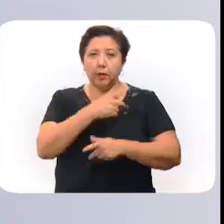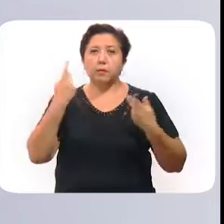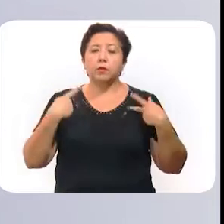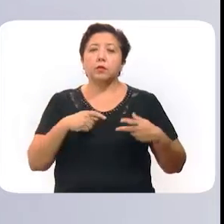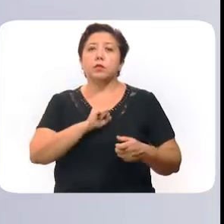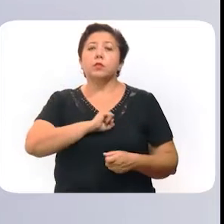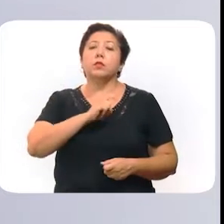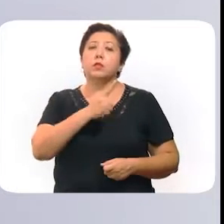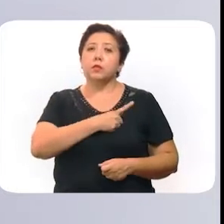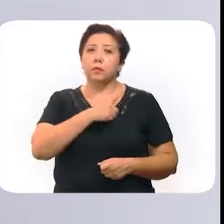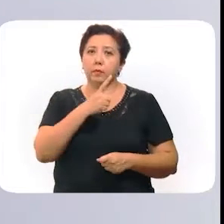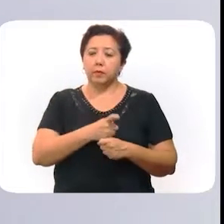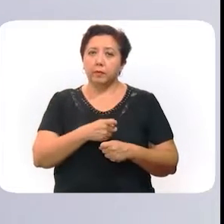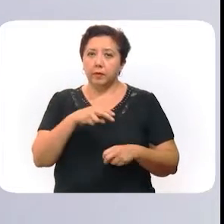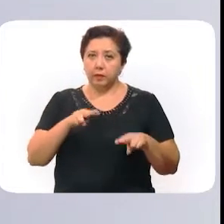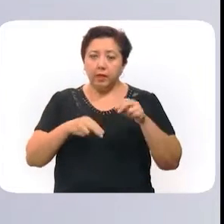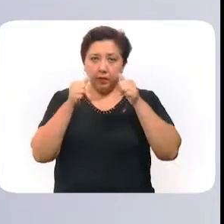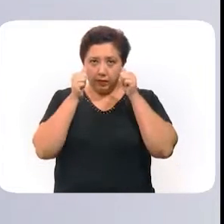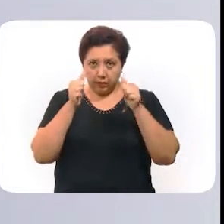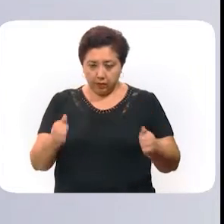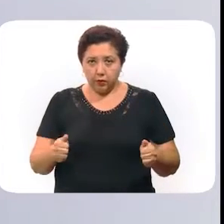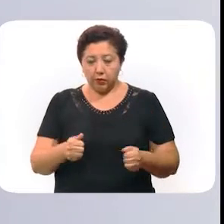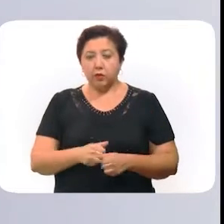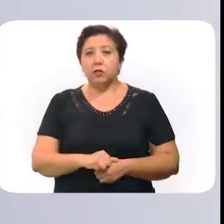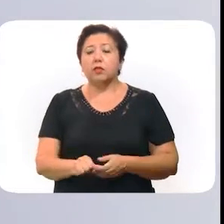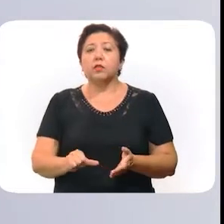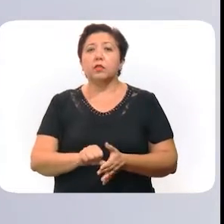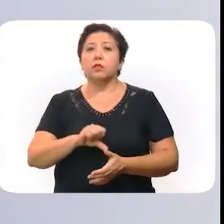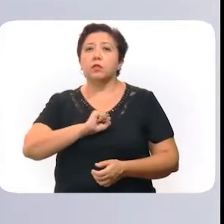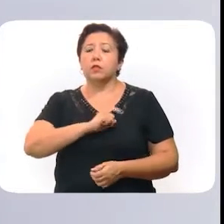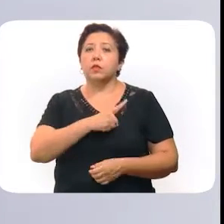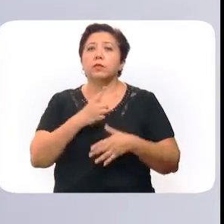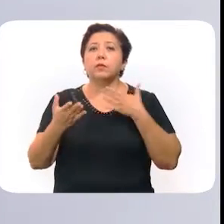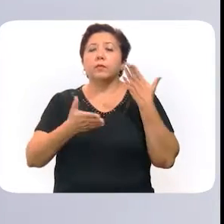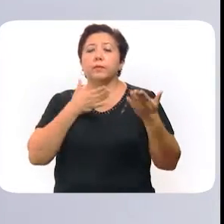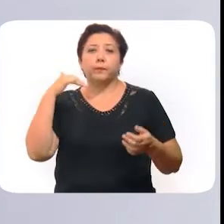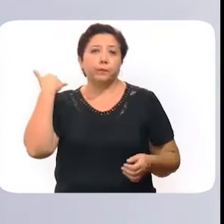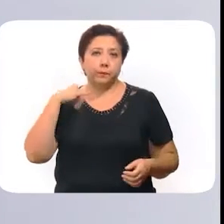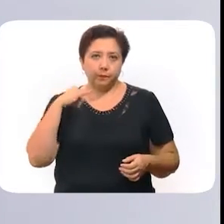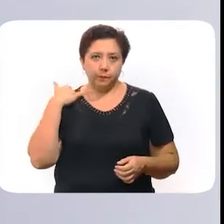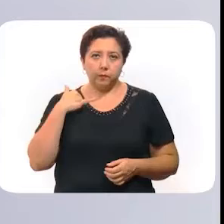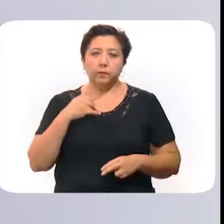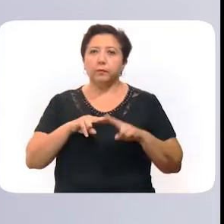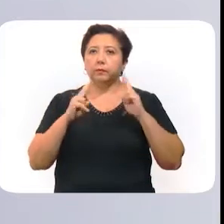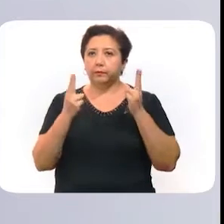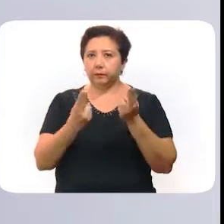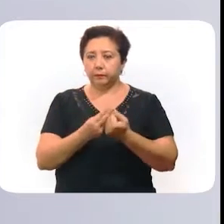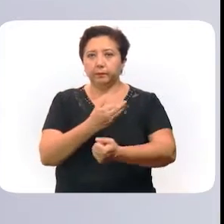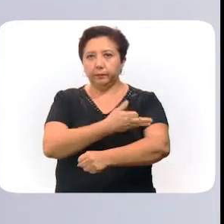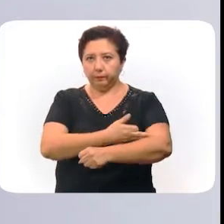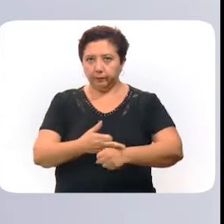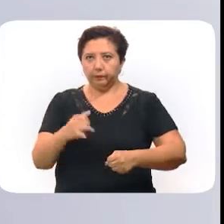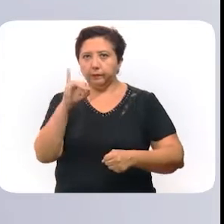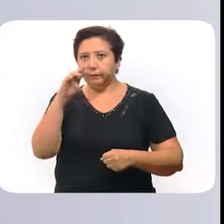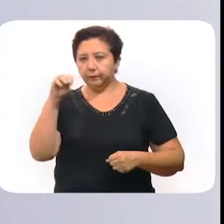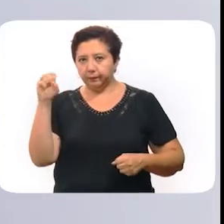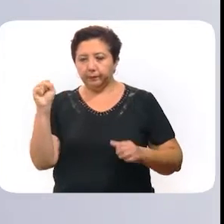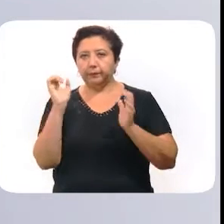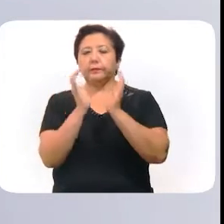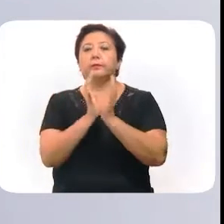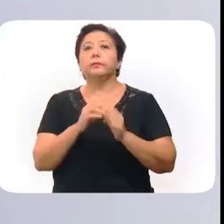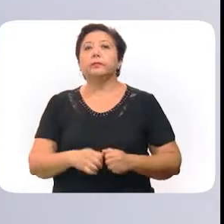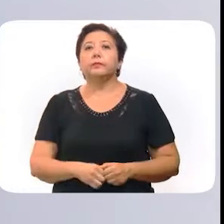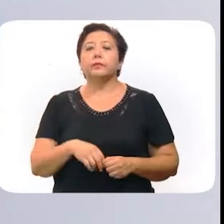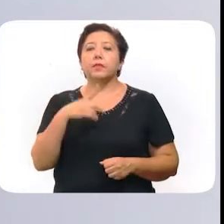al personal de salud de primer nivel de atención en los centros de salud de los servicios de salud de Yucatán y unidades médicas familiares del IMSS y el